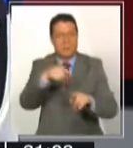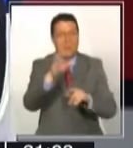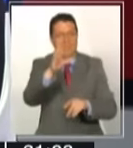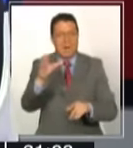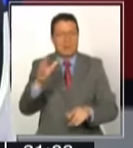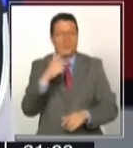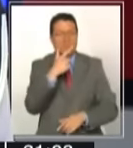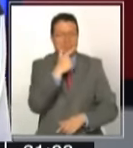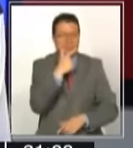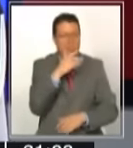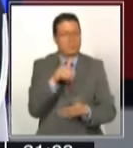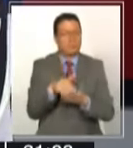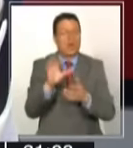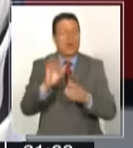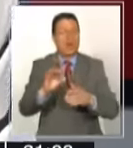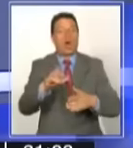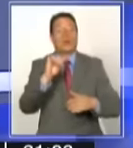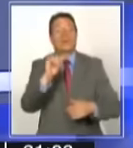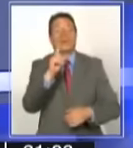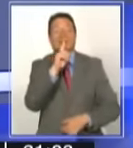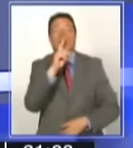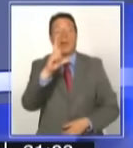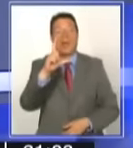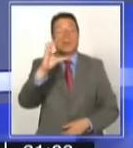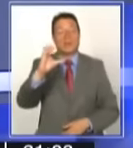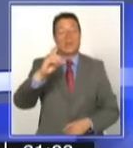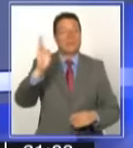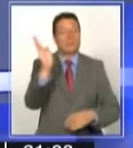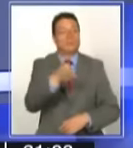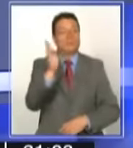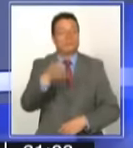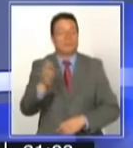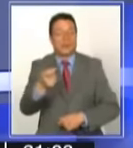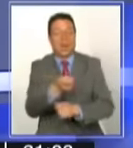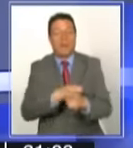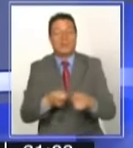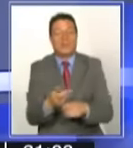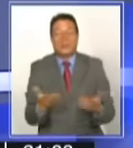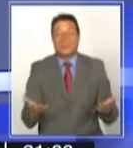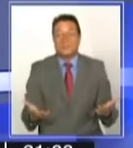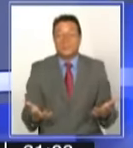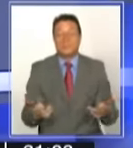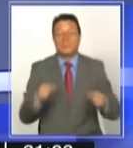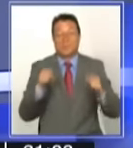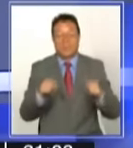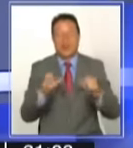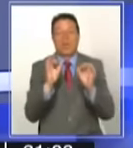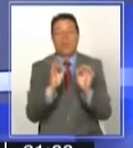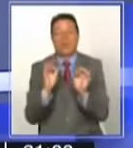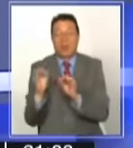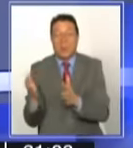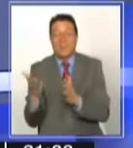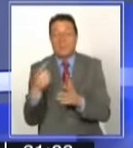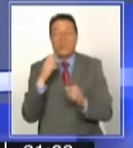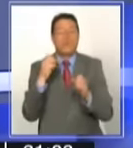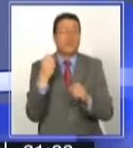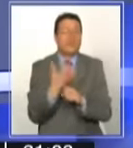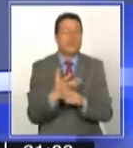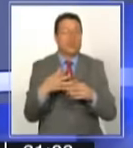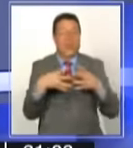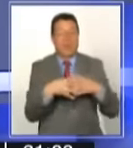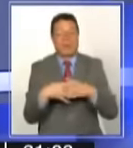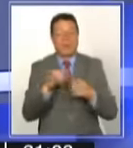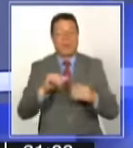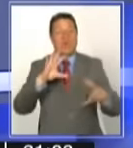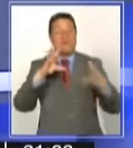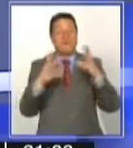o desechará tratados comerciales. Pero ahora, a diferencia de lo que ocurre normalmente, muchísimos en Estados Unidos y el mundo esperan